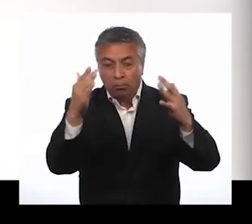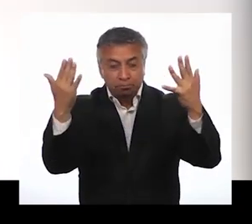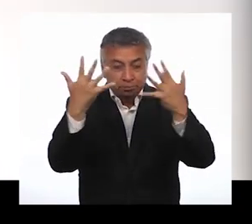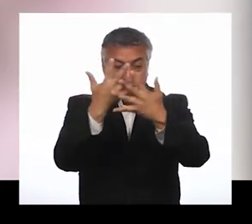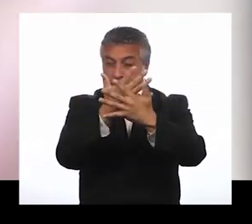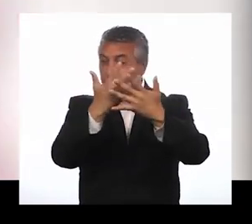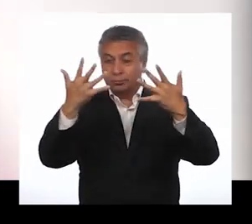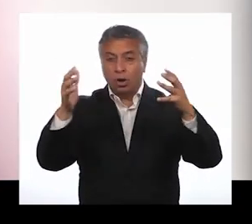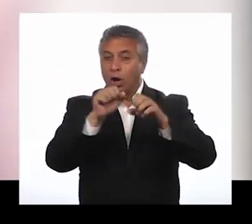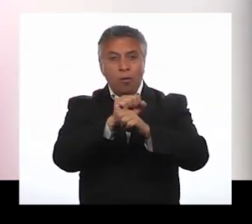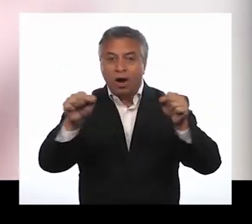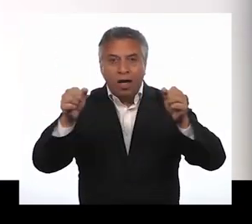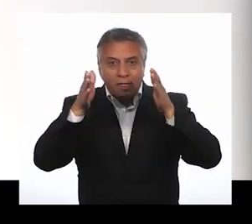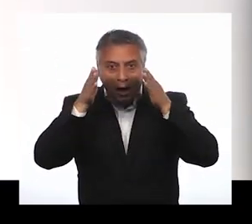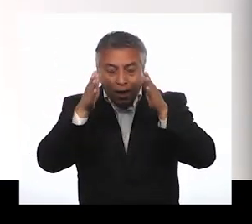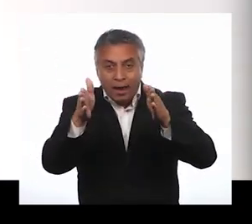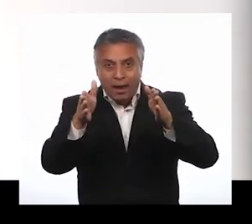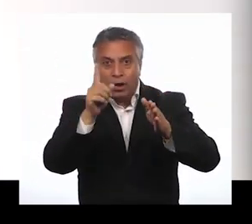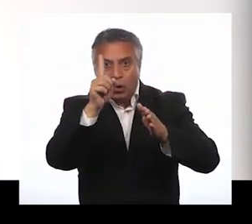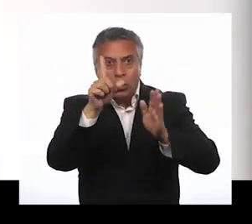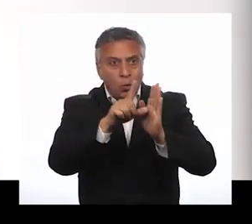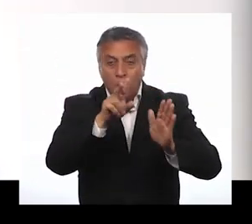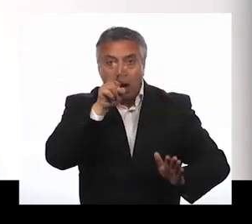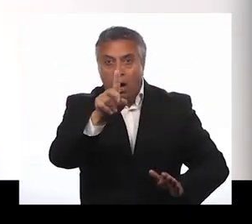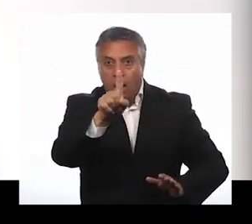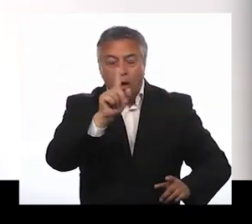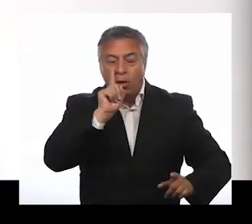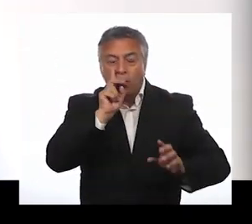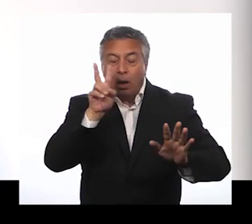no me lograba concentrar en una parte